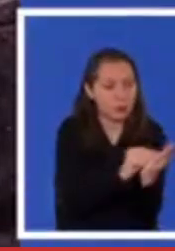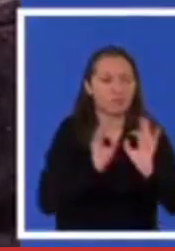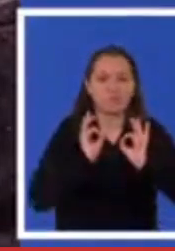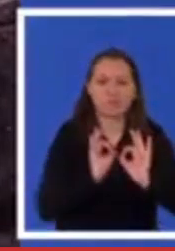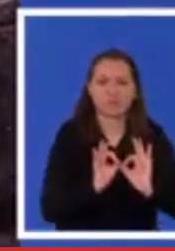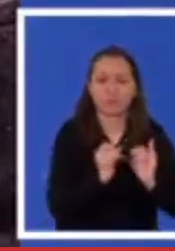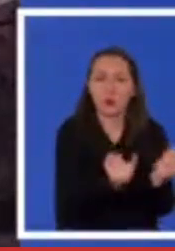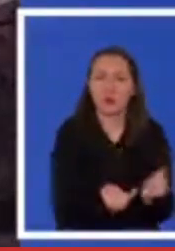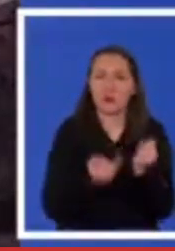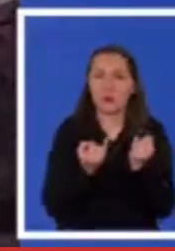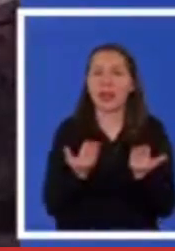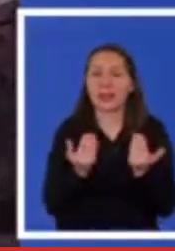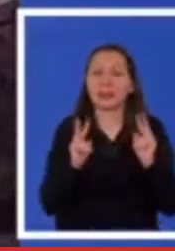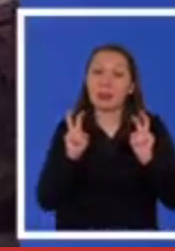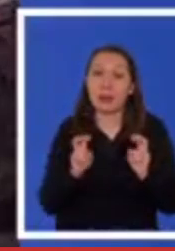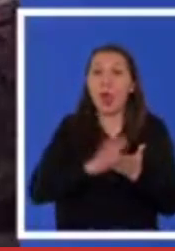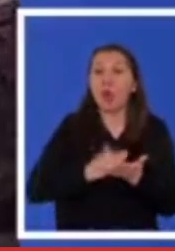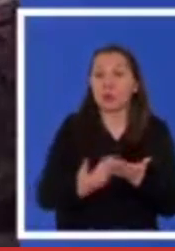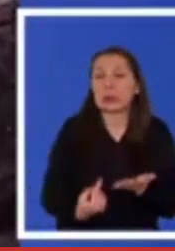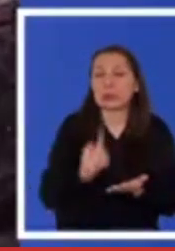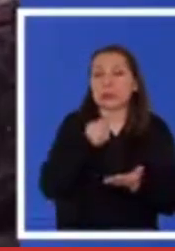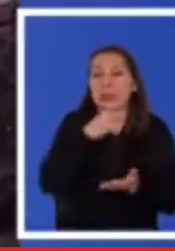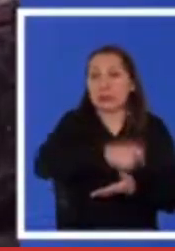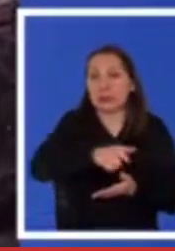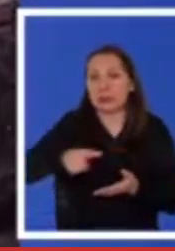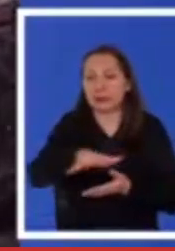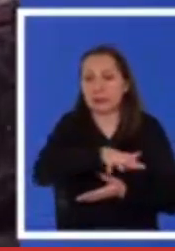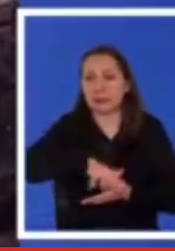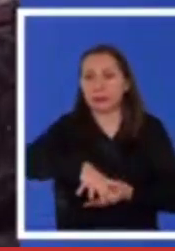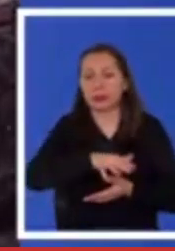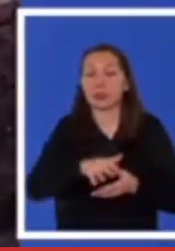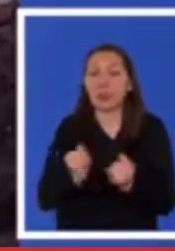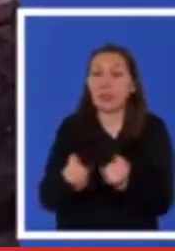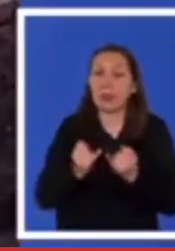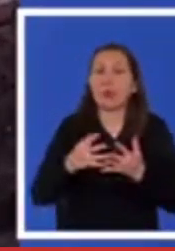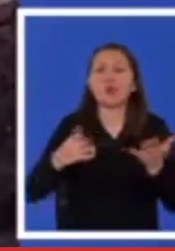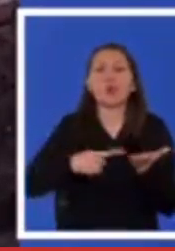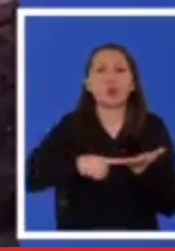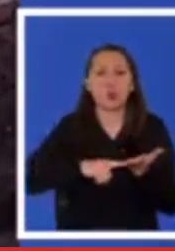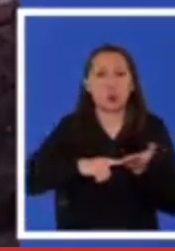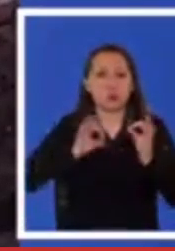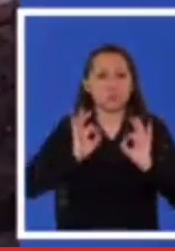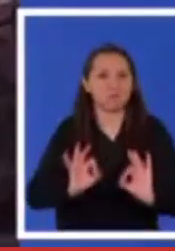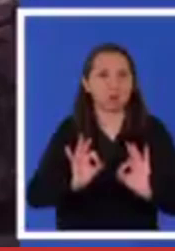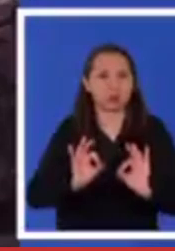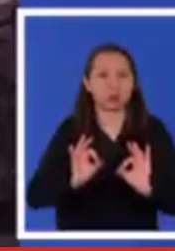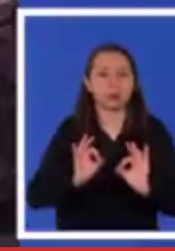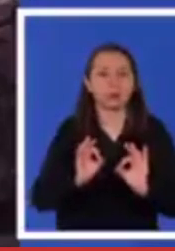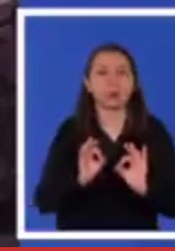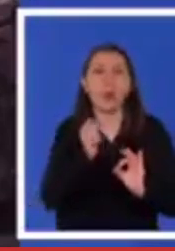la información necesaria respecto de ese tipo de afectación que es una información bien bien técnica y bien precisa respecto de